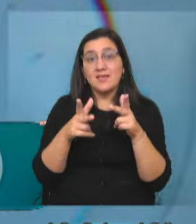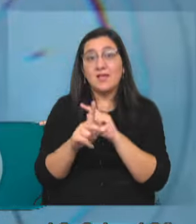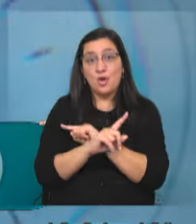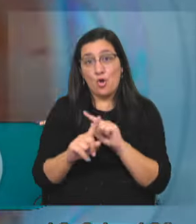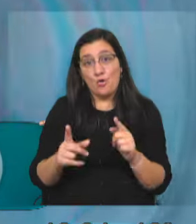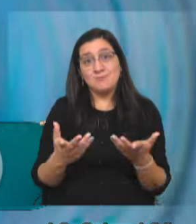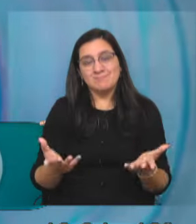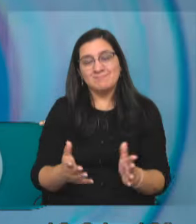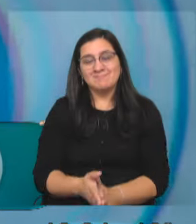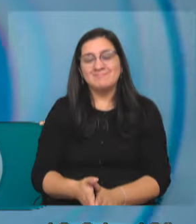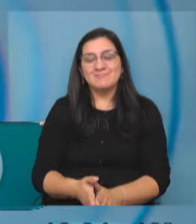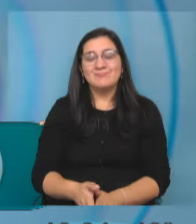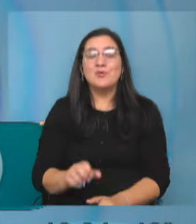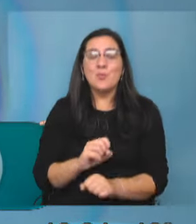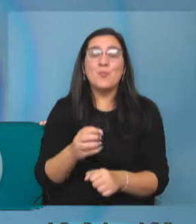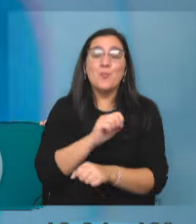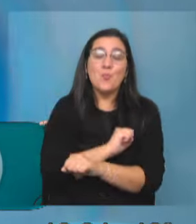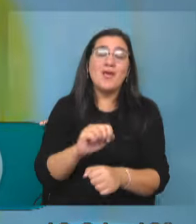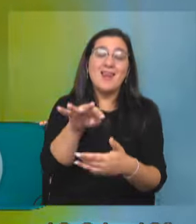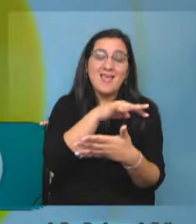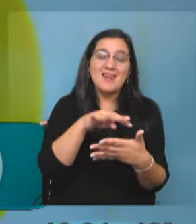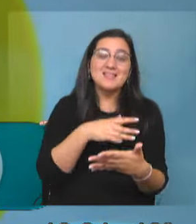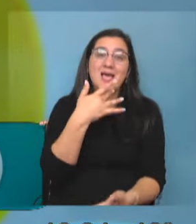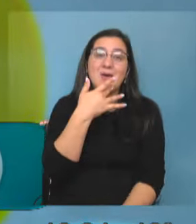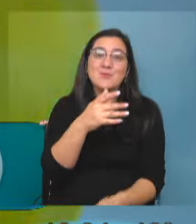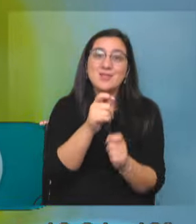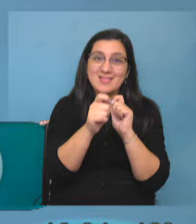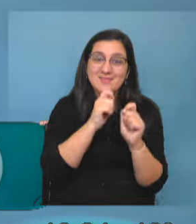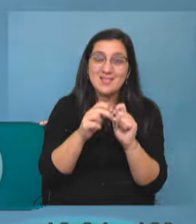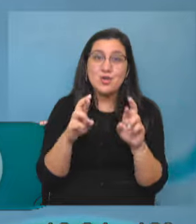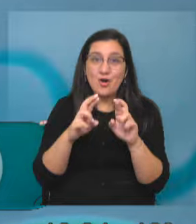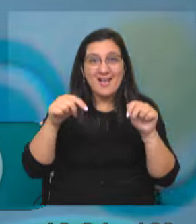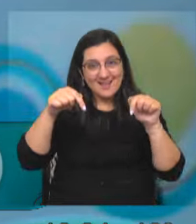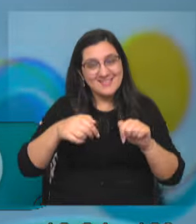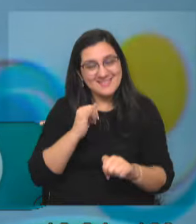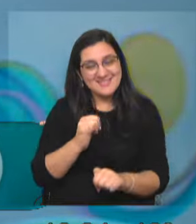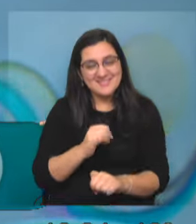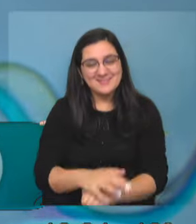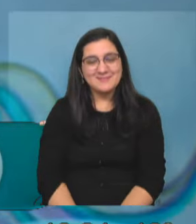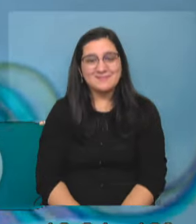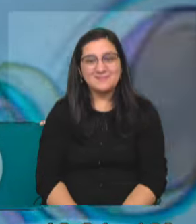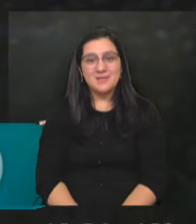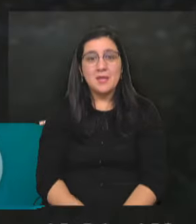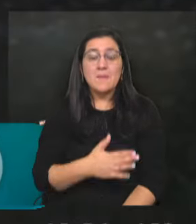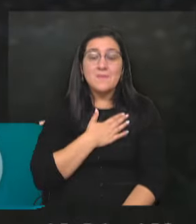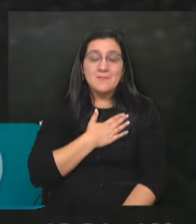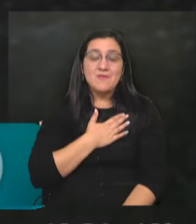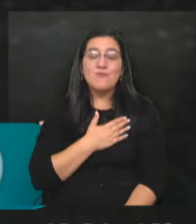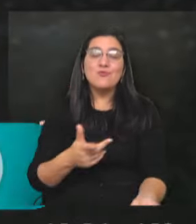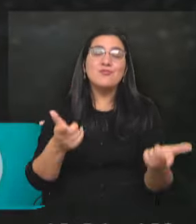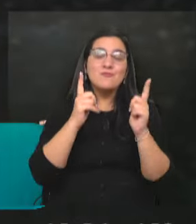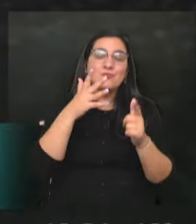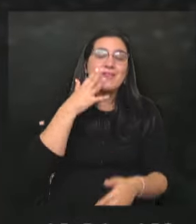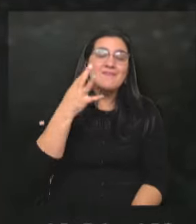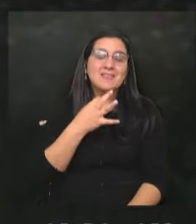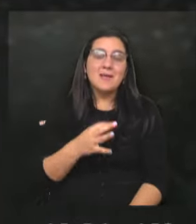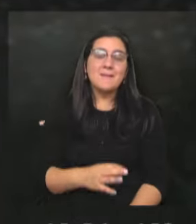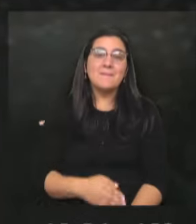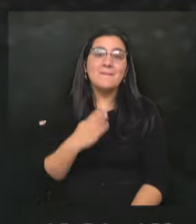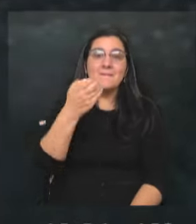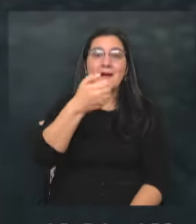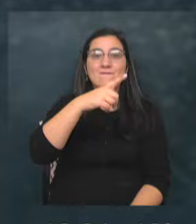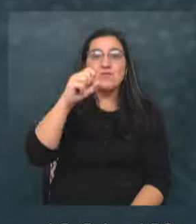invito a leer esa preciosa entrevista y ojalá esta también haya sido de agrado de todos ustedes. Muchas para gracias. Mí fue un disfrute de verdad, Pablo. Gracias, Tani, un placer, un